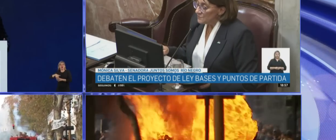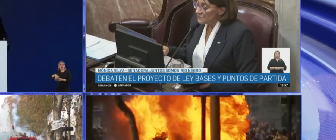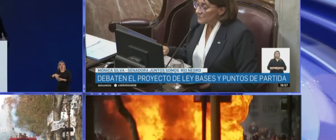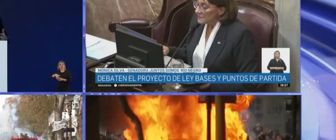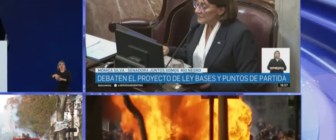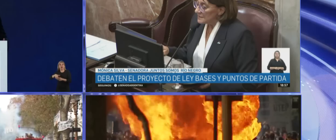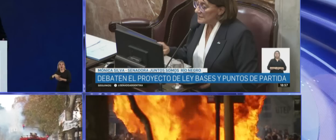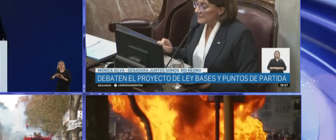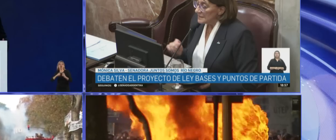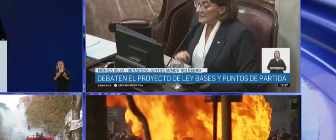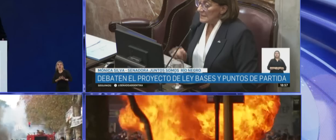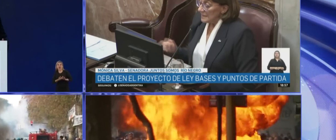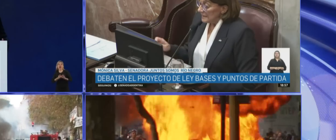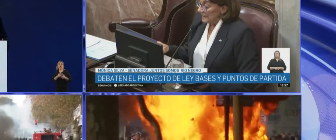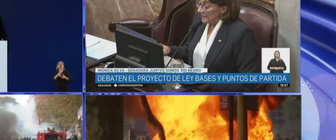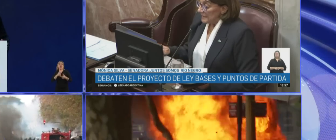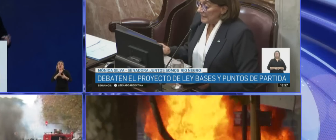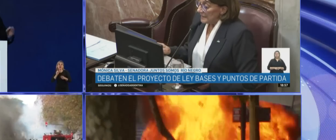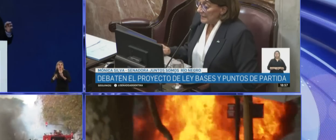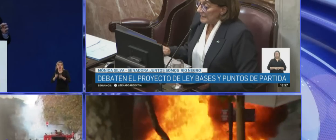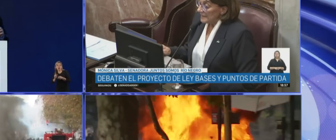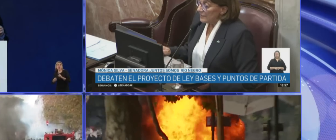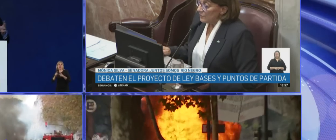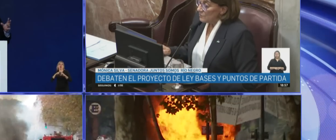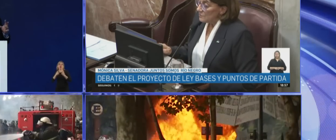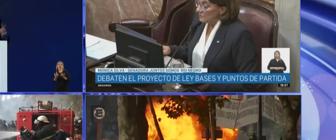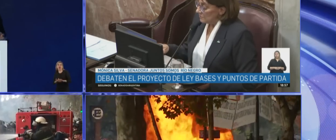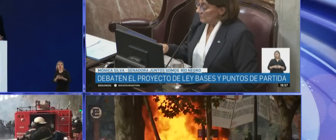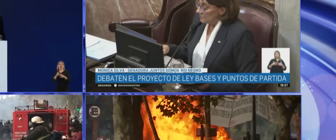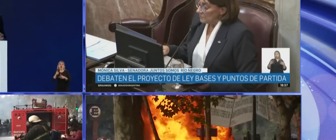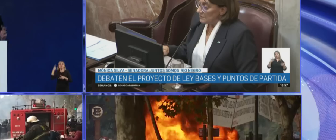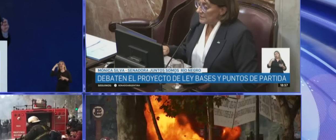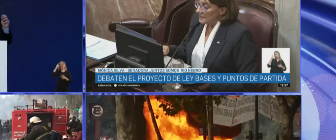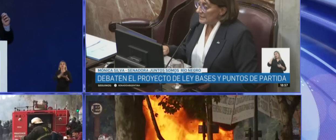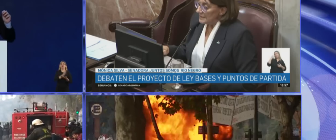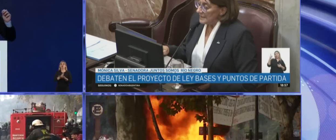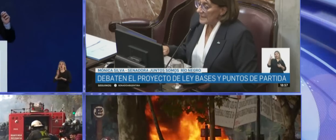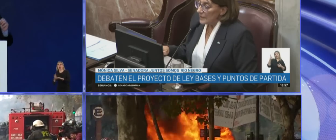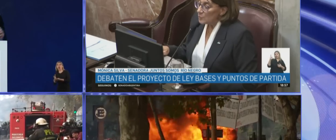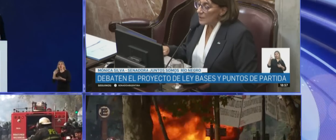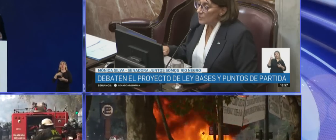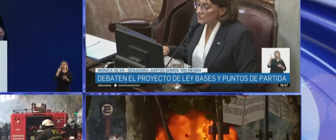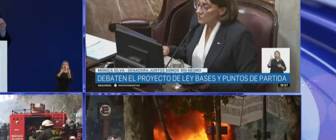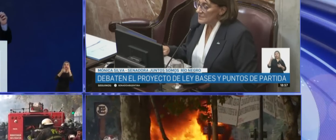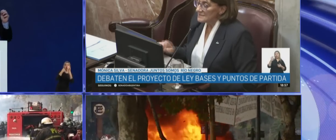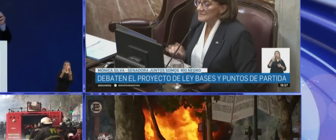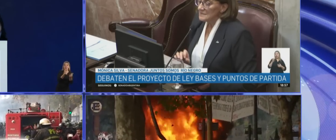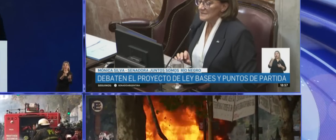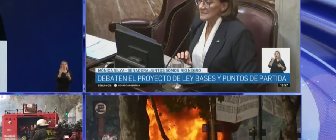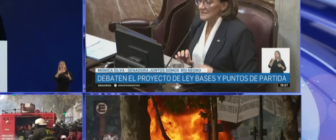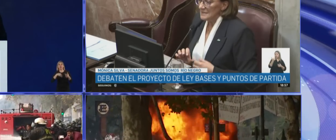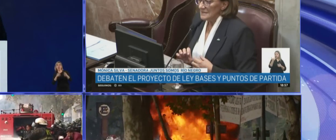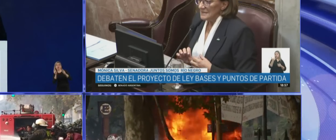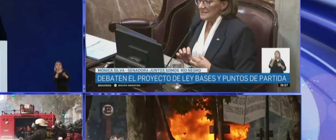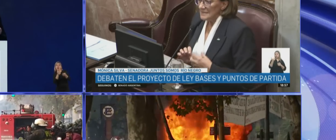políticas socialistas y dirigistas, creen que tiene que haber cosas sectoriales, que hay que controlar los precios, que hay que manejar la dinámica de